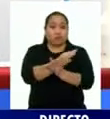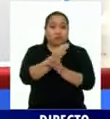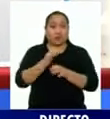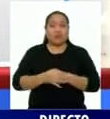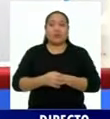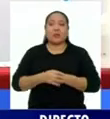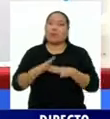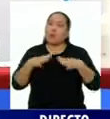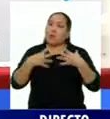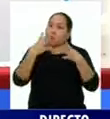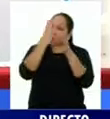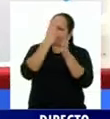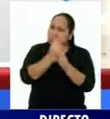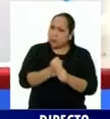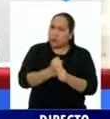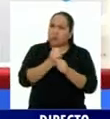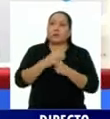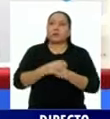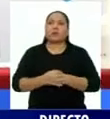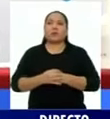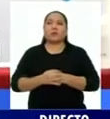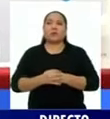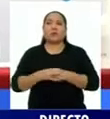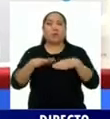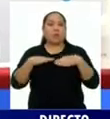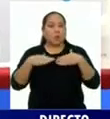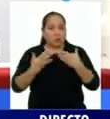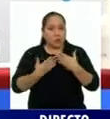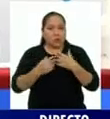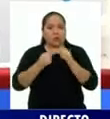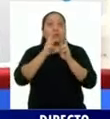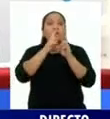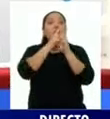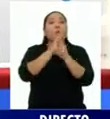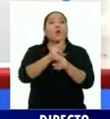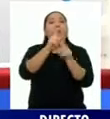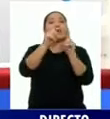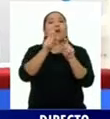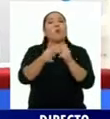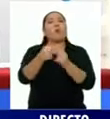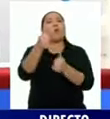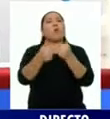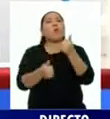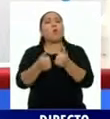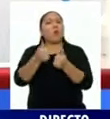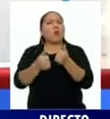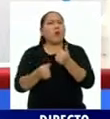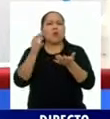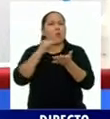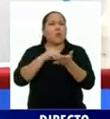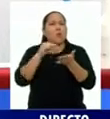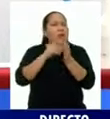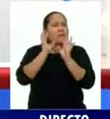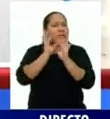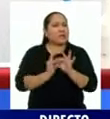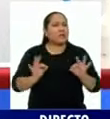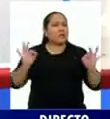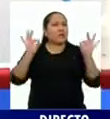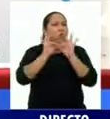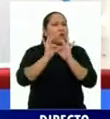resumir, si pudiésemos contestar a la pregunta, ¿cuál fue el factor más importante